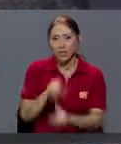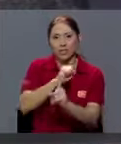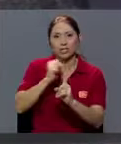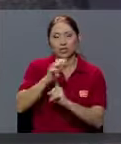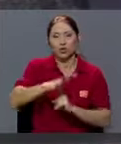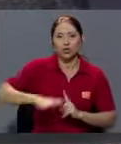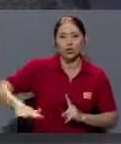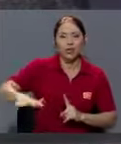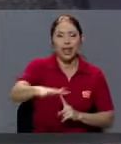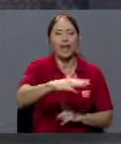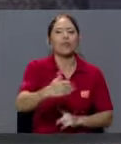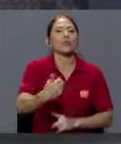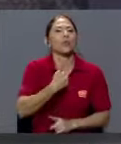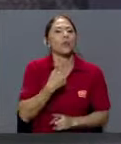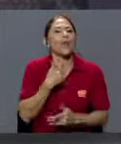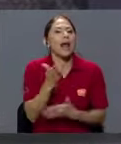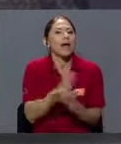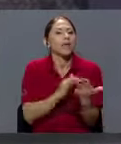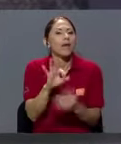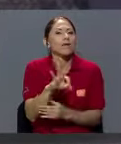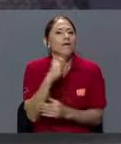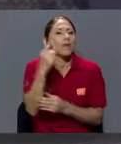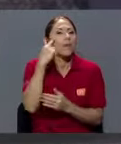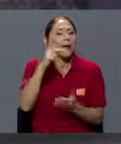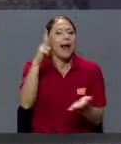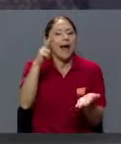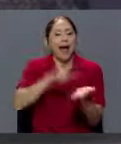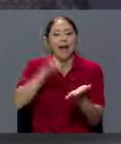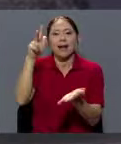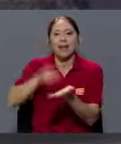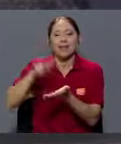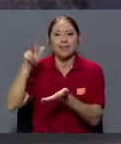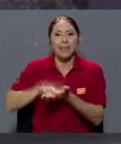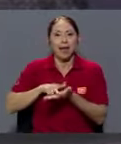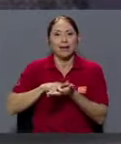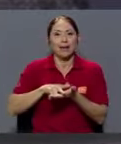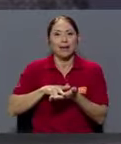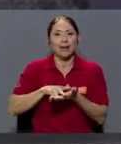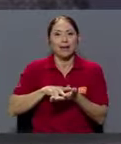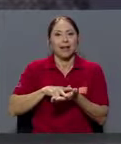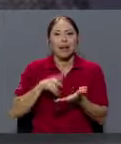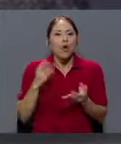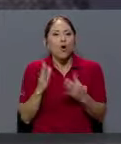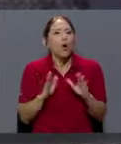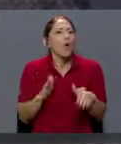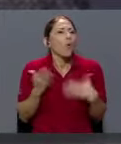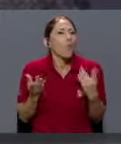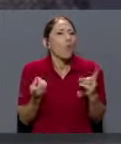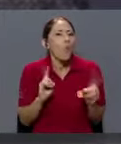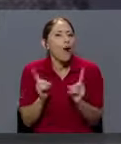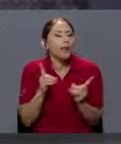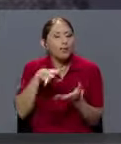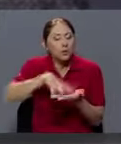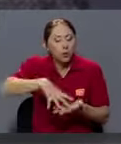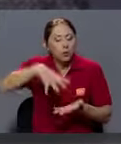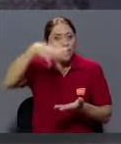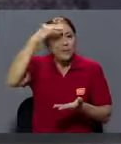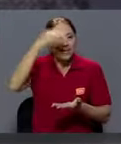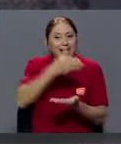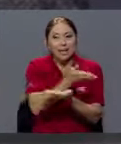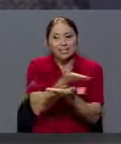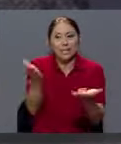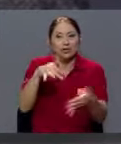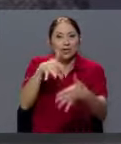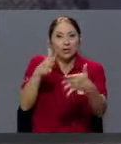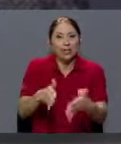que la sociedad tuviera un mecanismo para acreditar de alguna manera los aprendizajes que obtienen los estudiantes al terminar